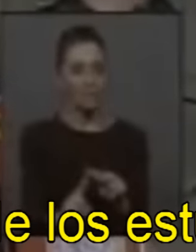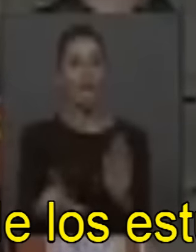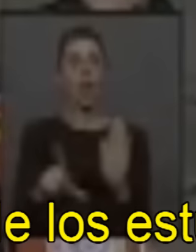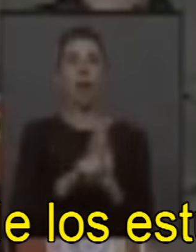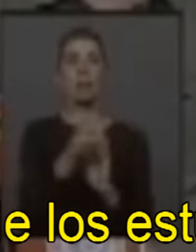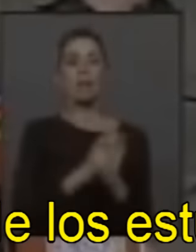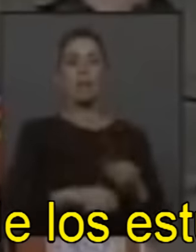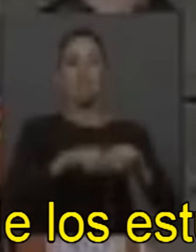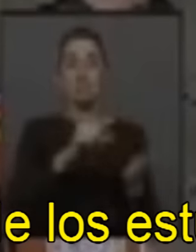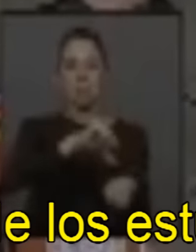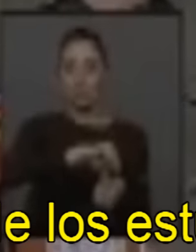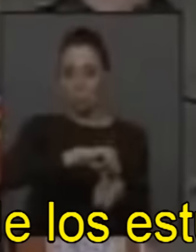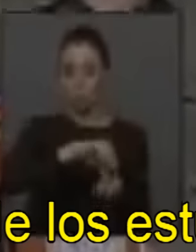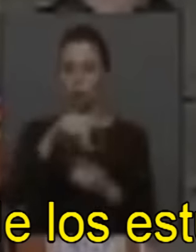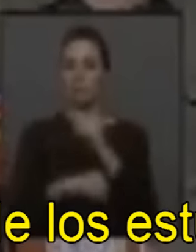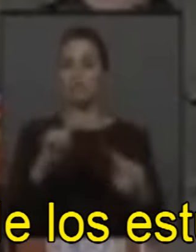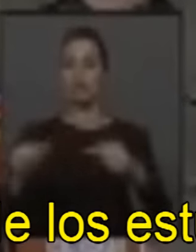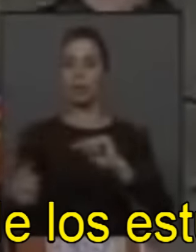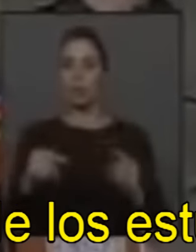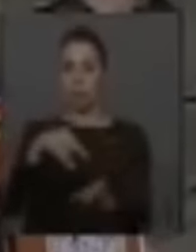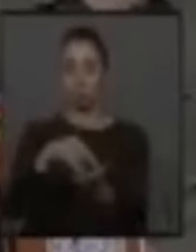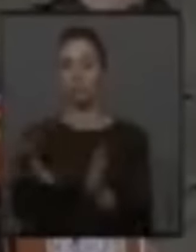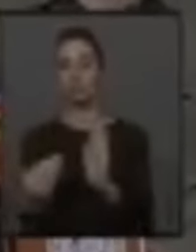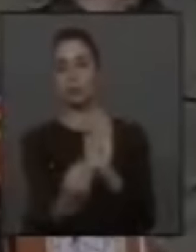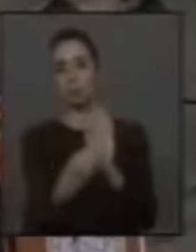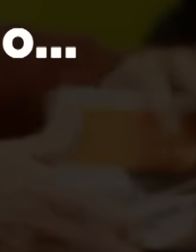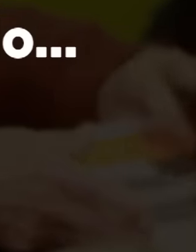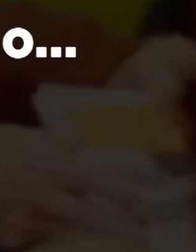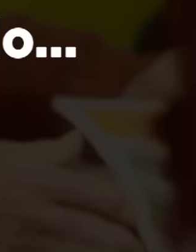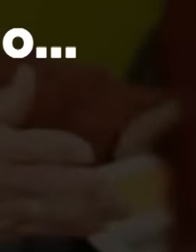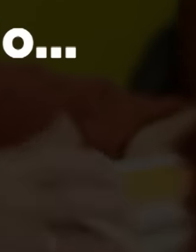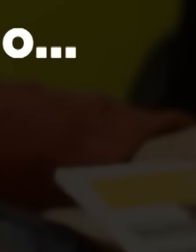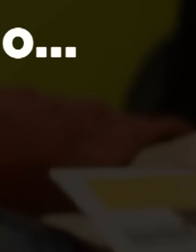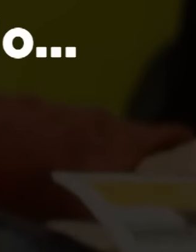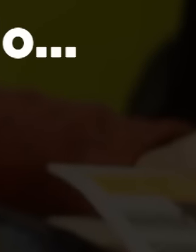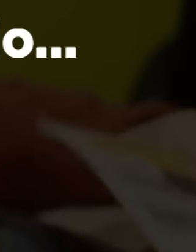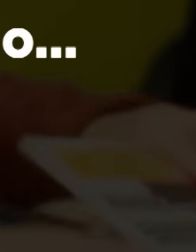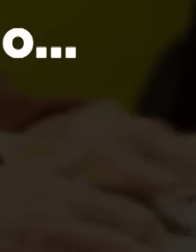ley de presupuesto a debatir este año en este Congreso. Muchas gracias.